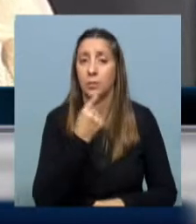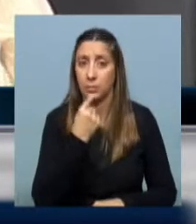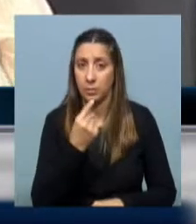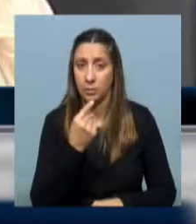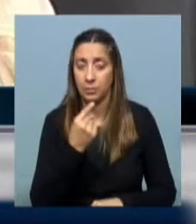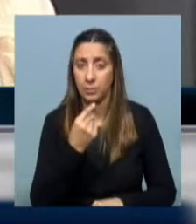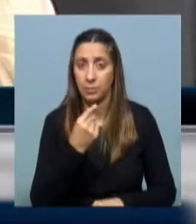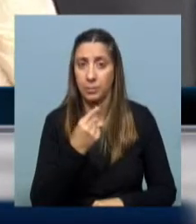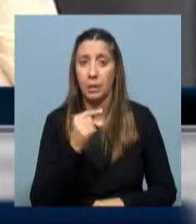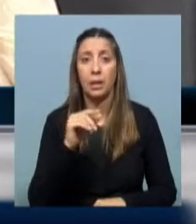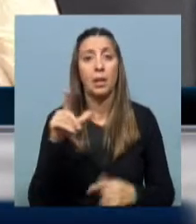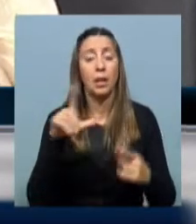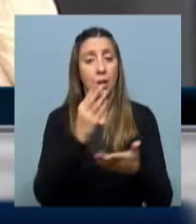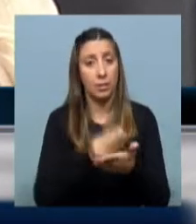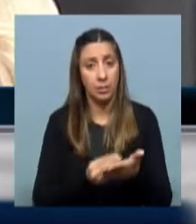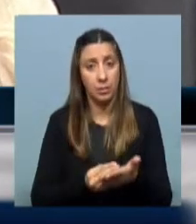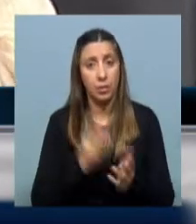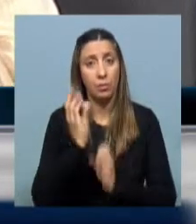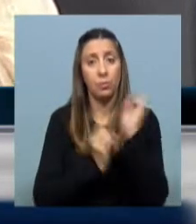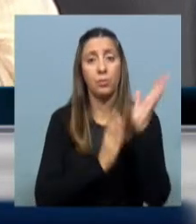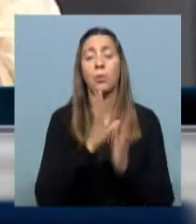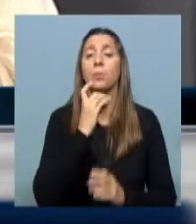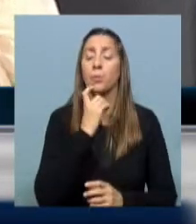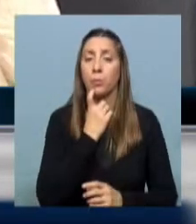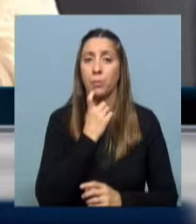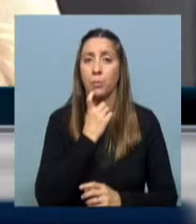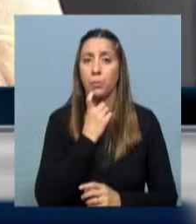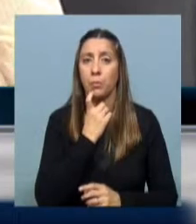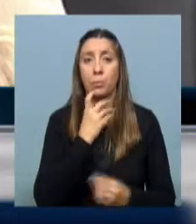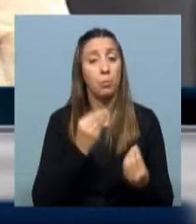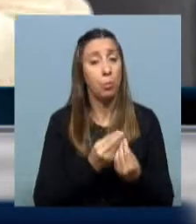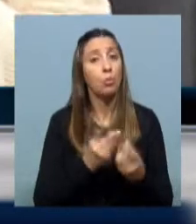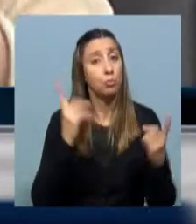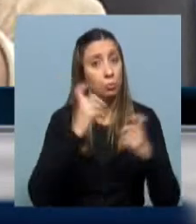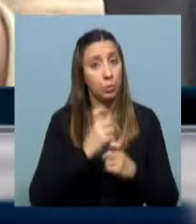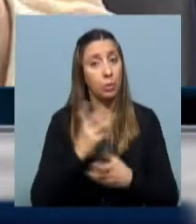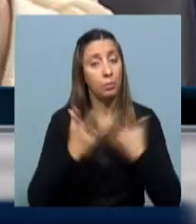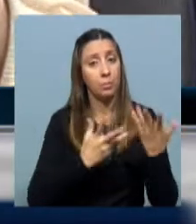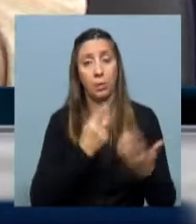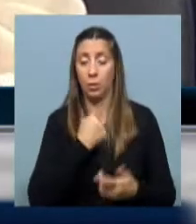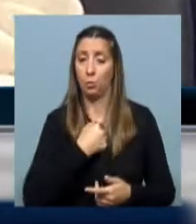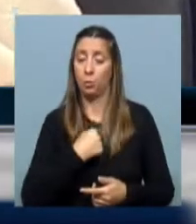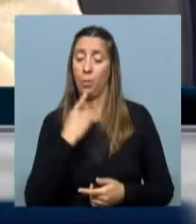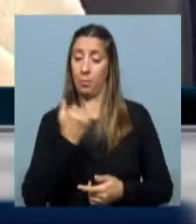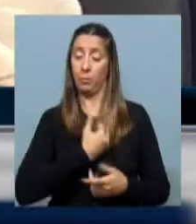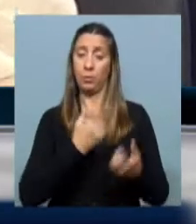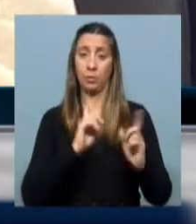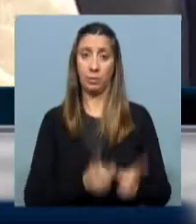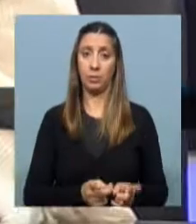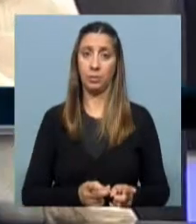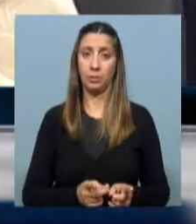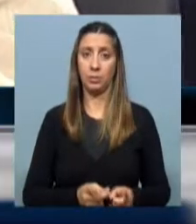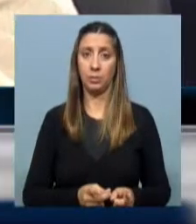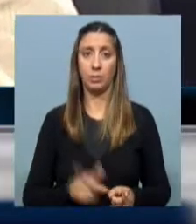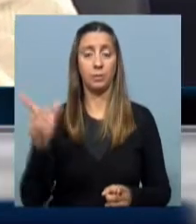aclarar algo, el mapa de incendios forestales en la provincia de San Luis es alto. Y eso no lo digo yo, me lo informa también el